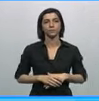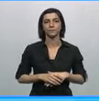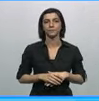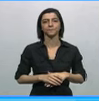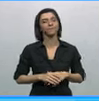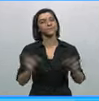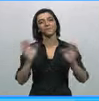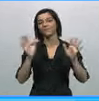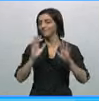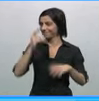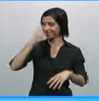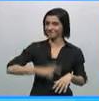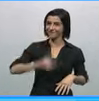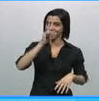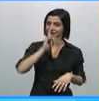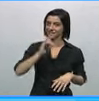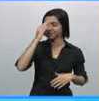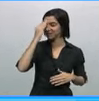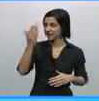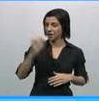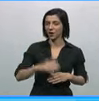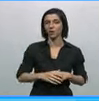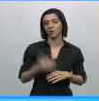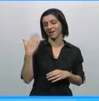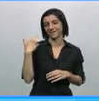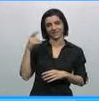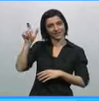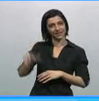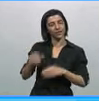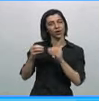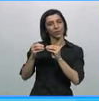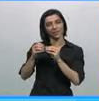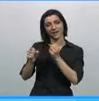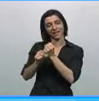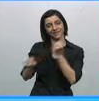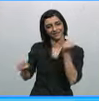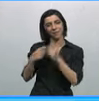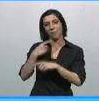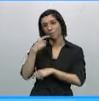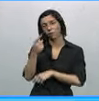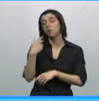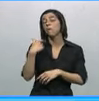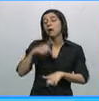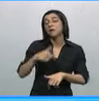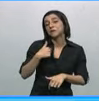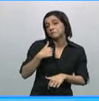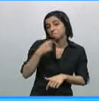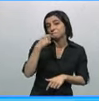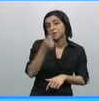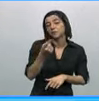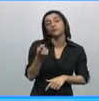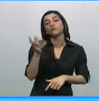te saluda. Siguiendo un poco la línea de lo que te preguntaba Sabri y lo que bien terminabas de decir vos, ¿qué elementos utilizás? Digo, ¿qué se dice día a día